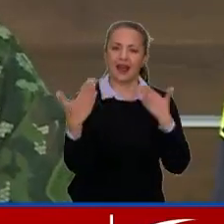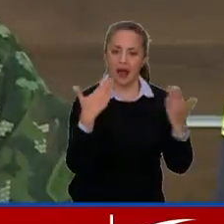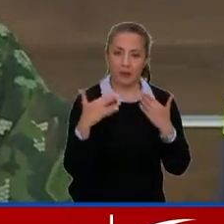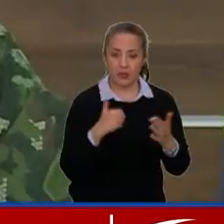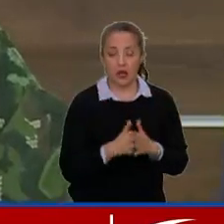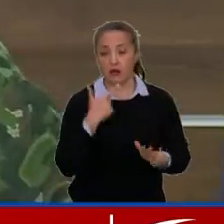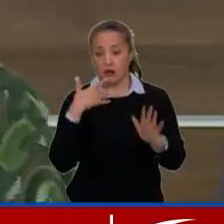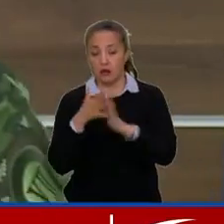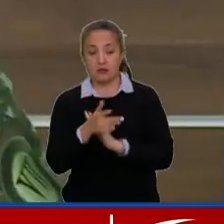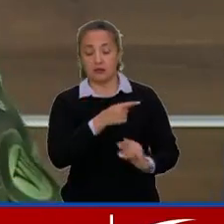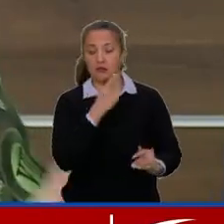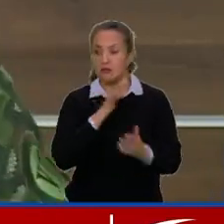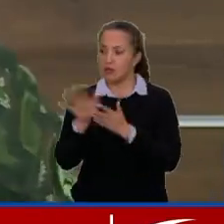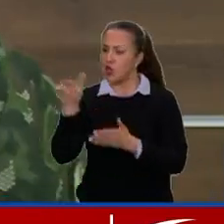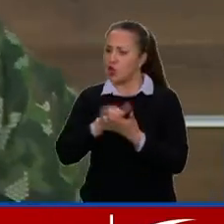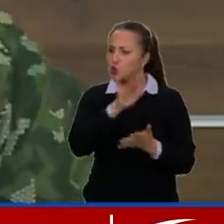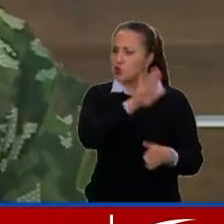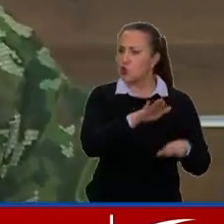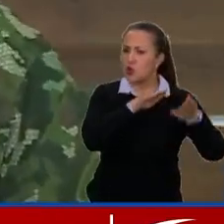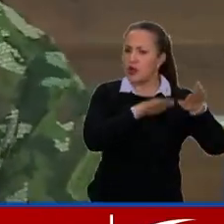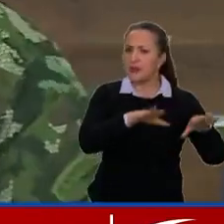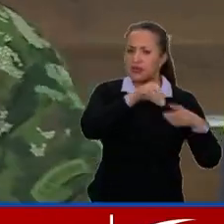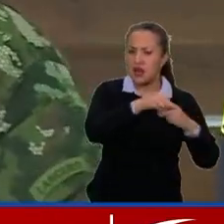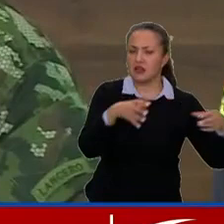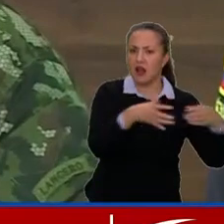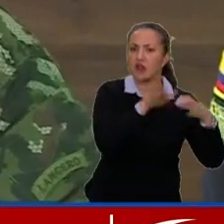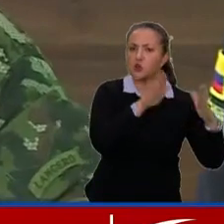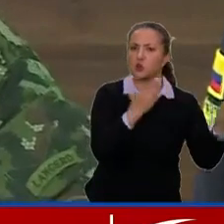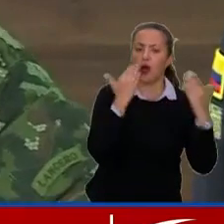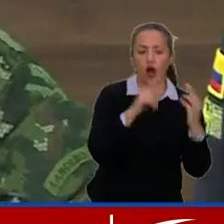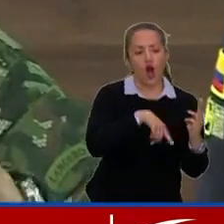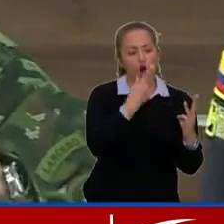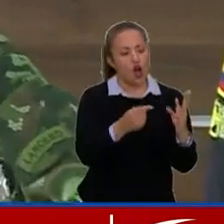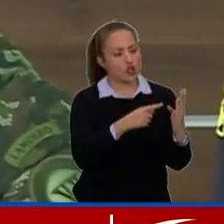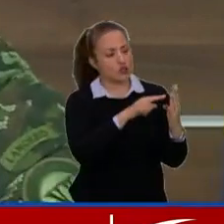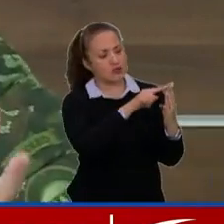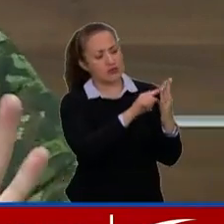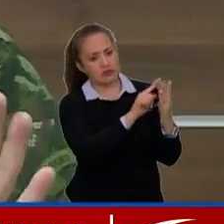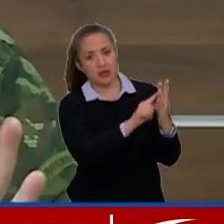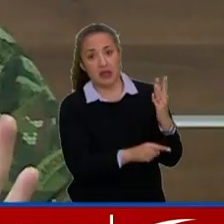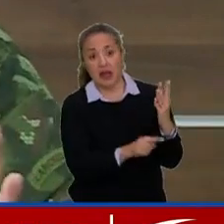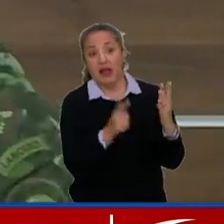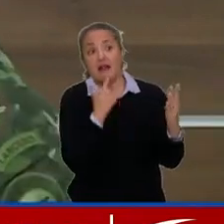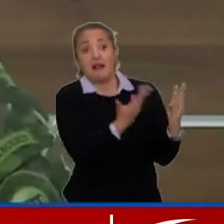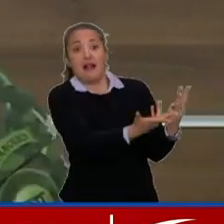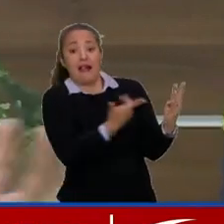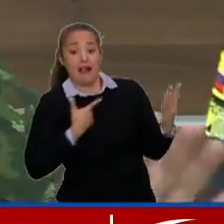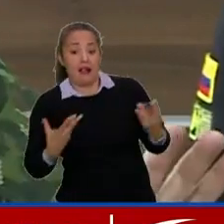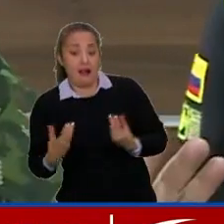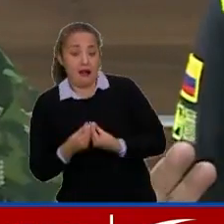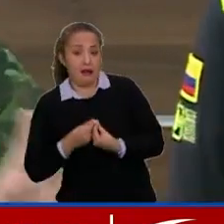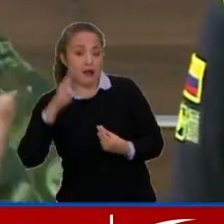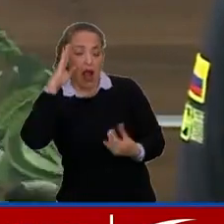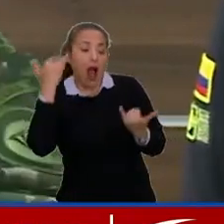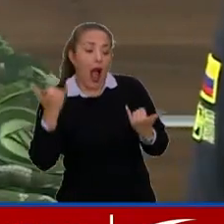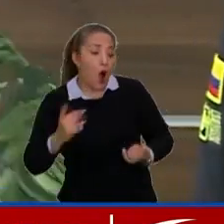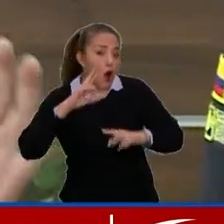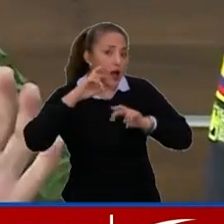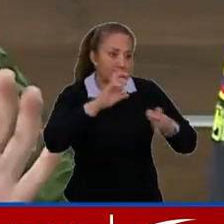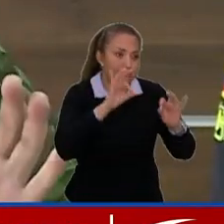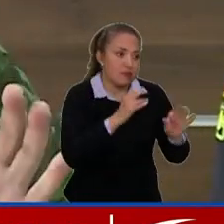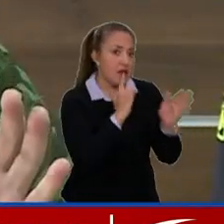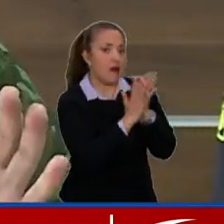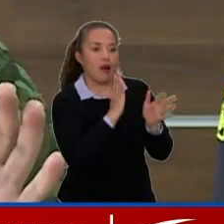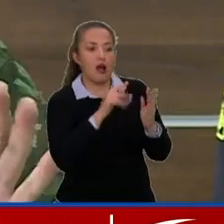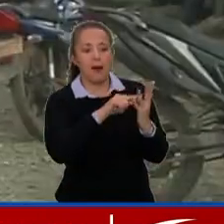comunidad. Al parecer es un representante de los barqueros. Los otros 3, es lo que a las tropas les informan, ya eso hace parte de una investigación, no